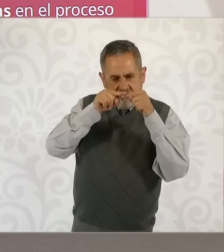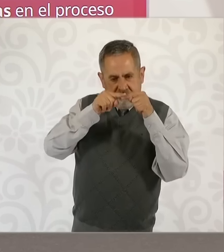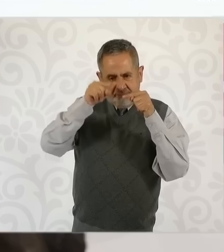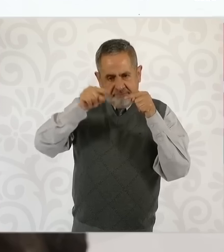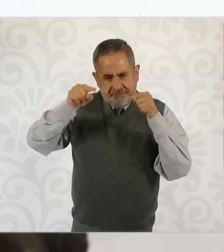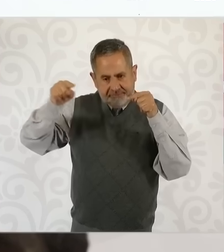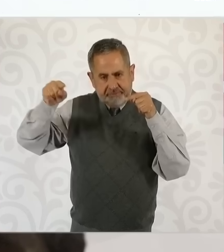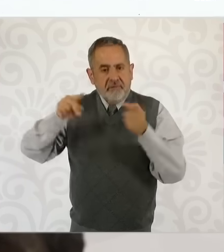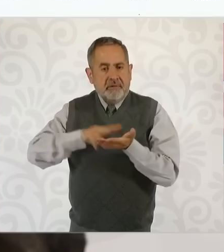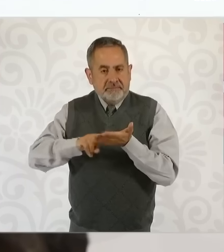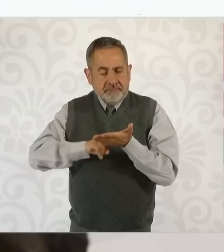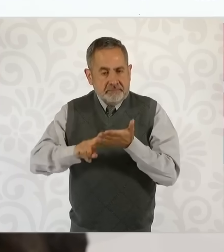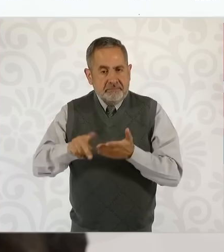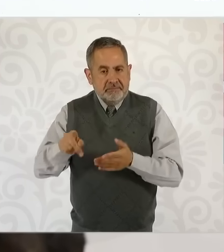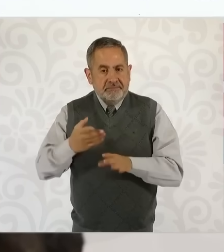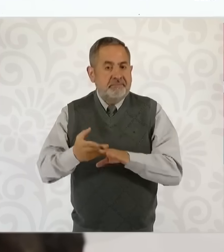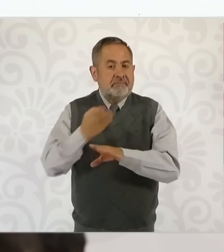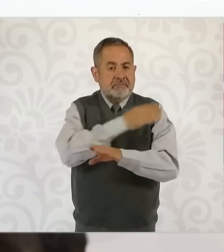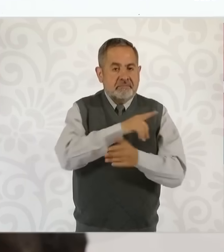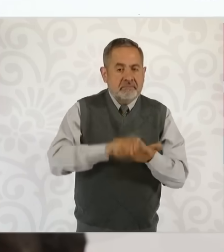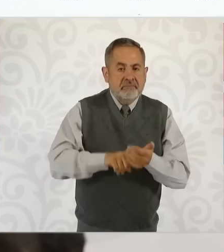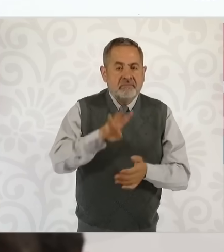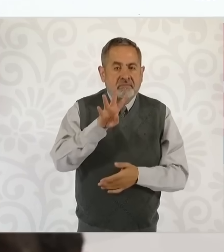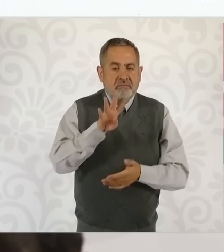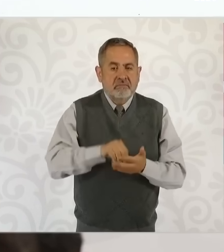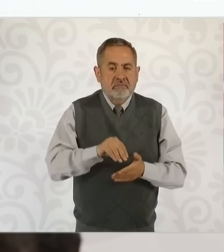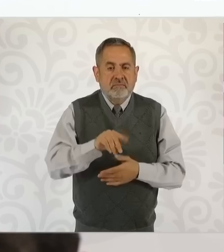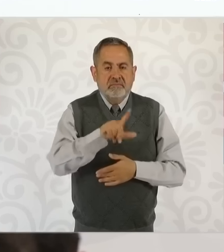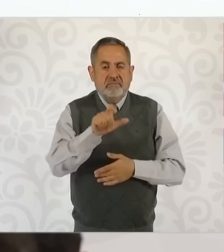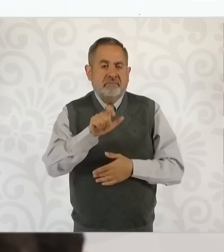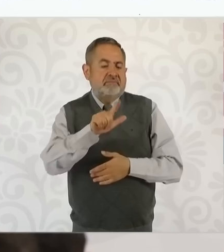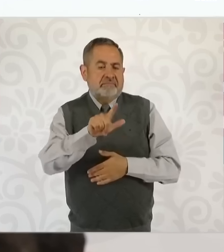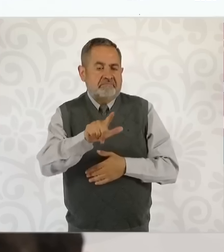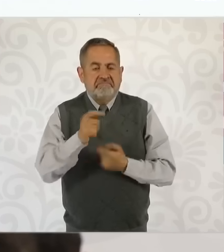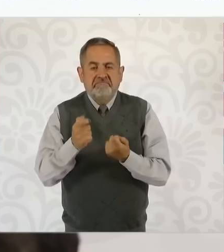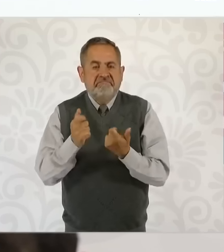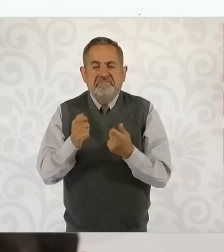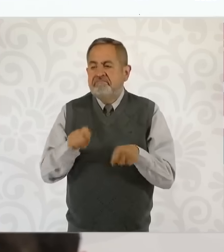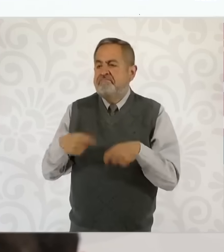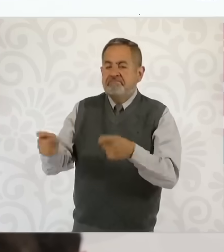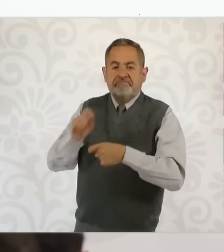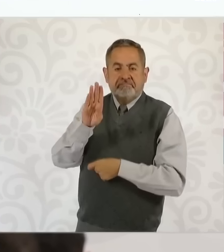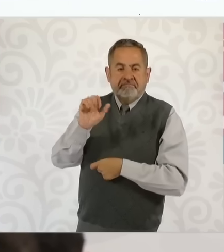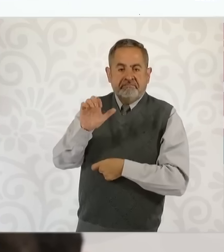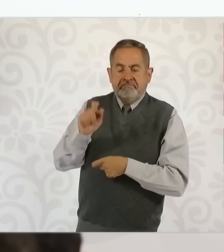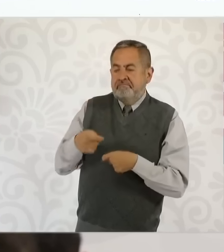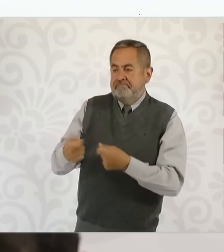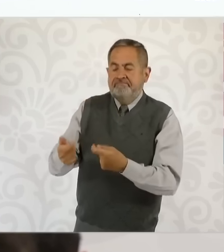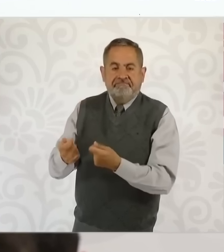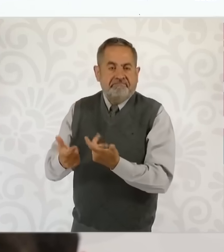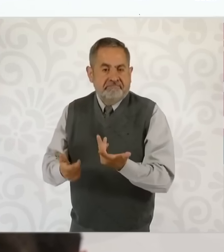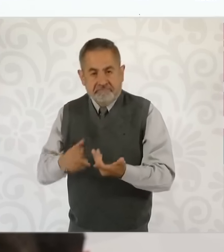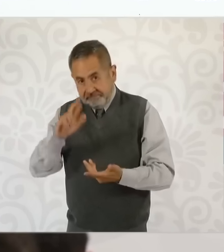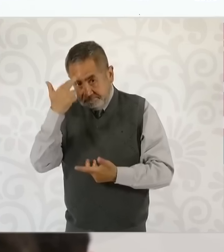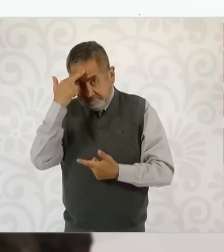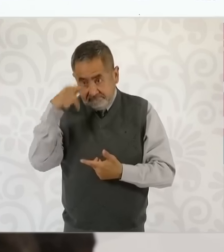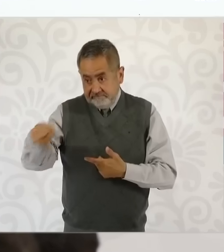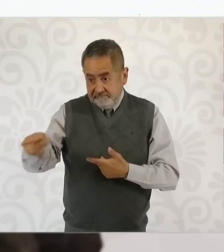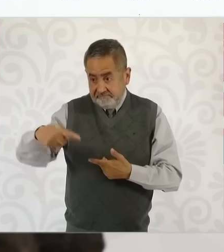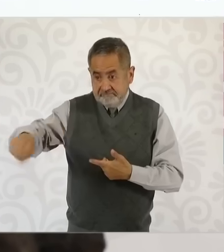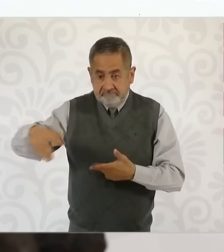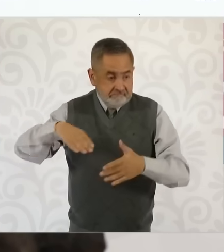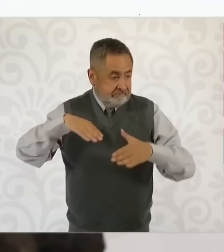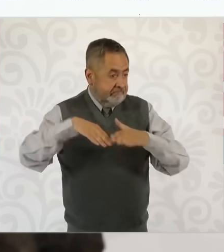se pueden ver, antes estaban en 4,717, se abrían pocas becas. Recordemos que el médico que entra a la